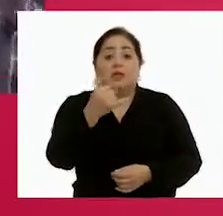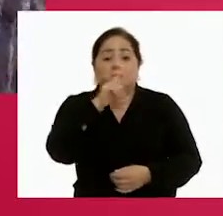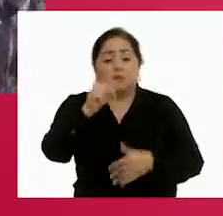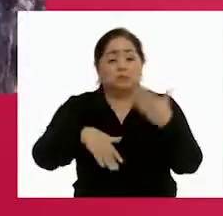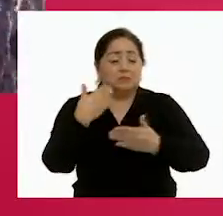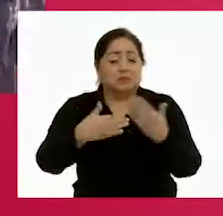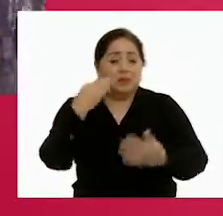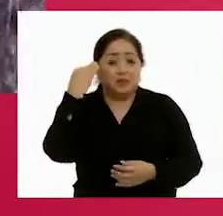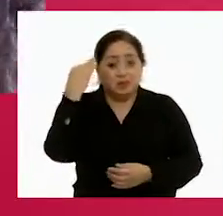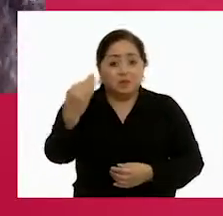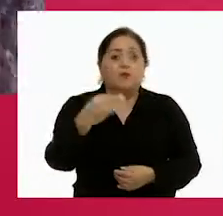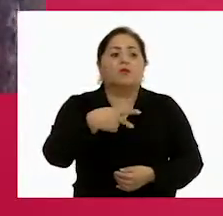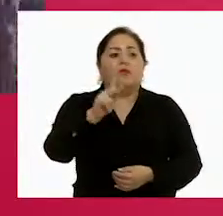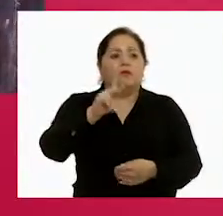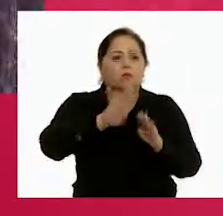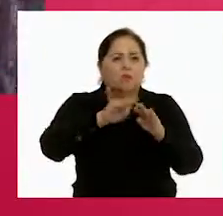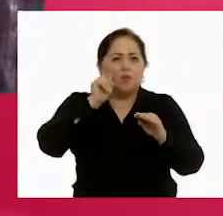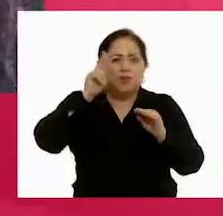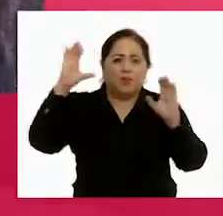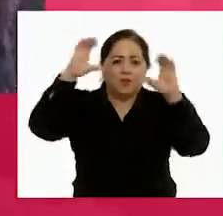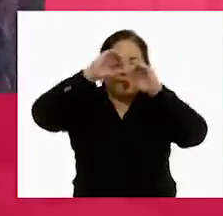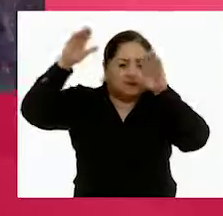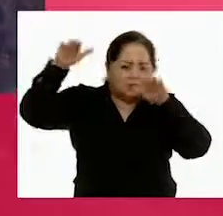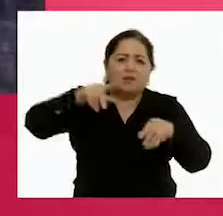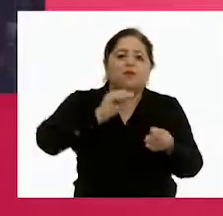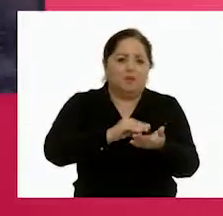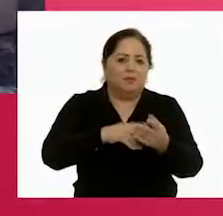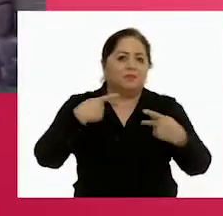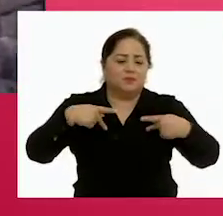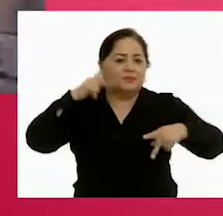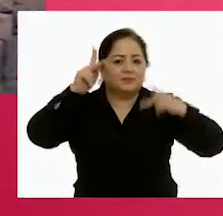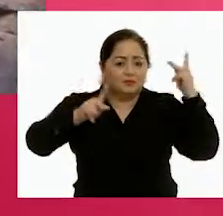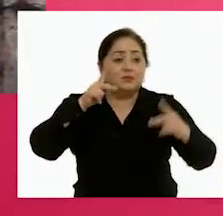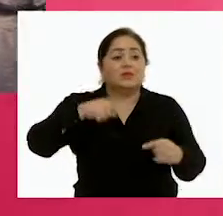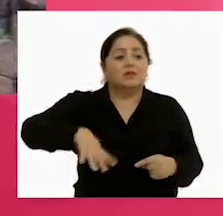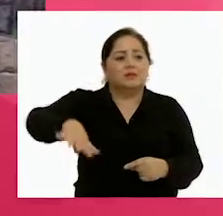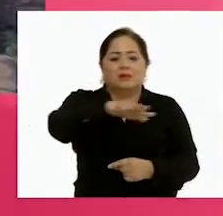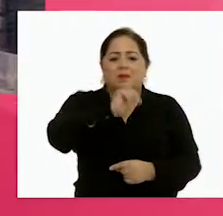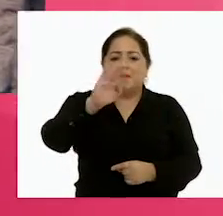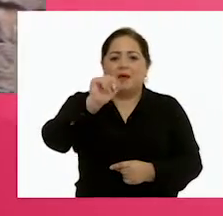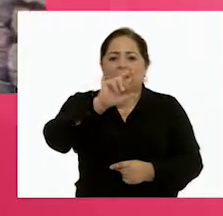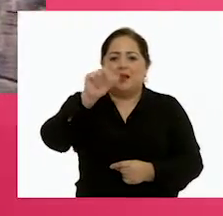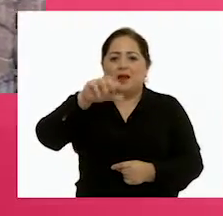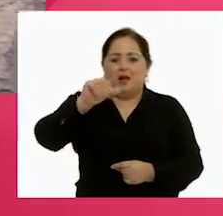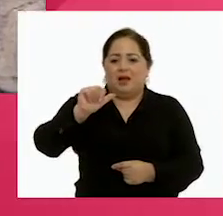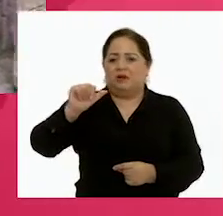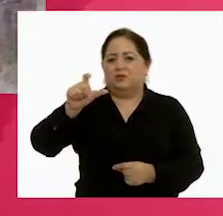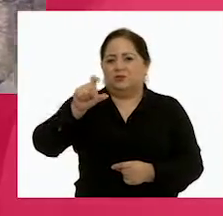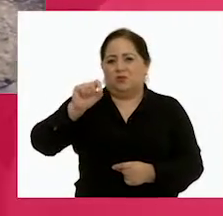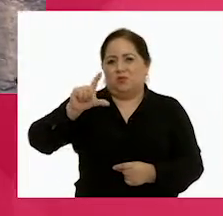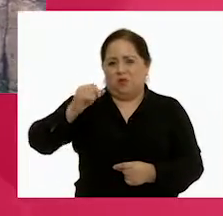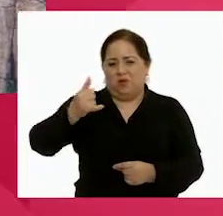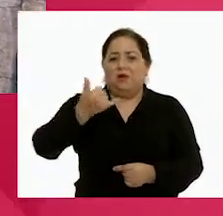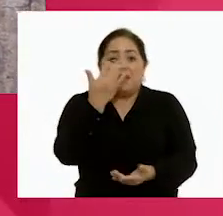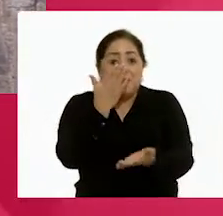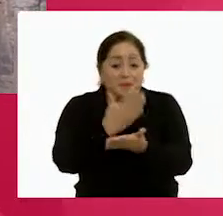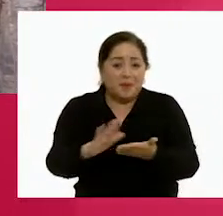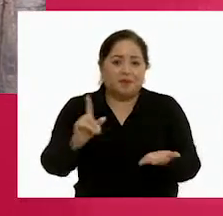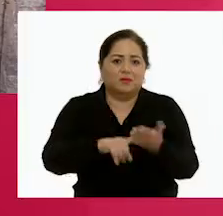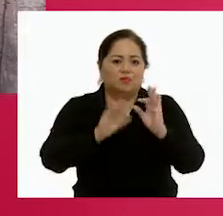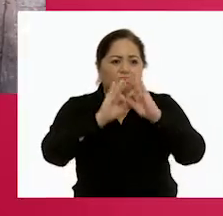pasar de los años aún asombran a quienes las visitan. Ubicados en la barranca de Alcholoya, además de sus